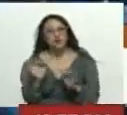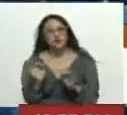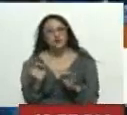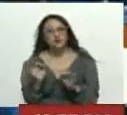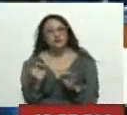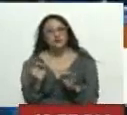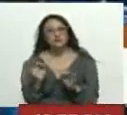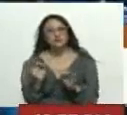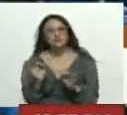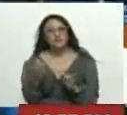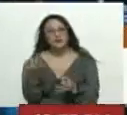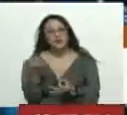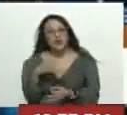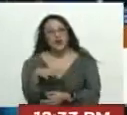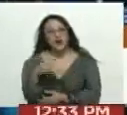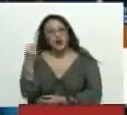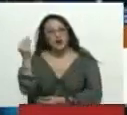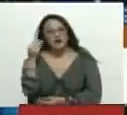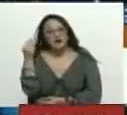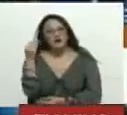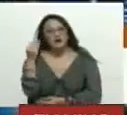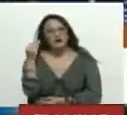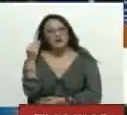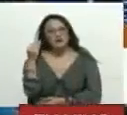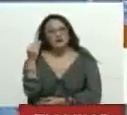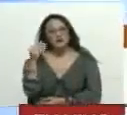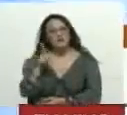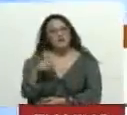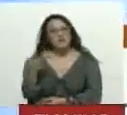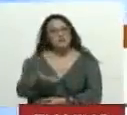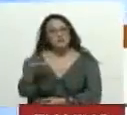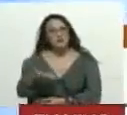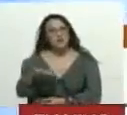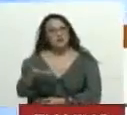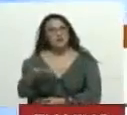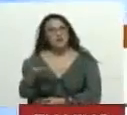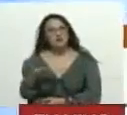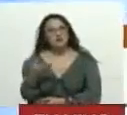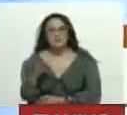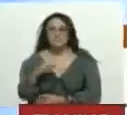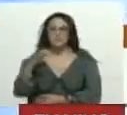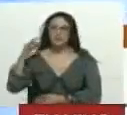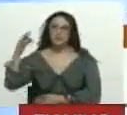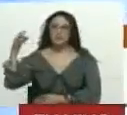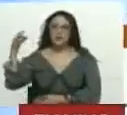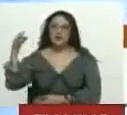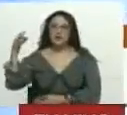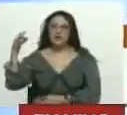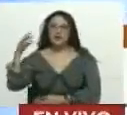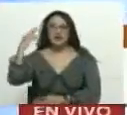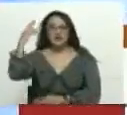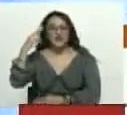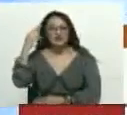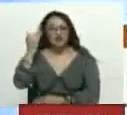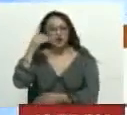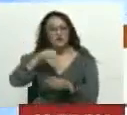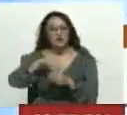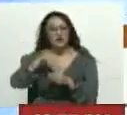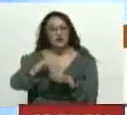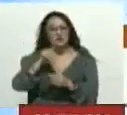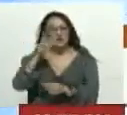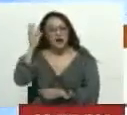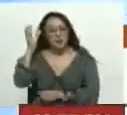hermanas Si no los creemos También es importante la esencia la espiritualidad la reflexión interna y